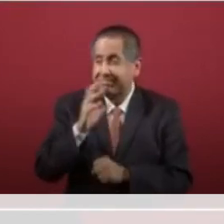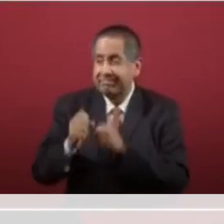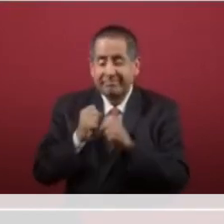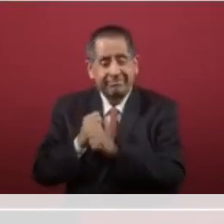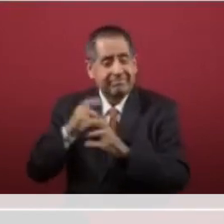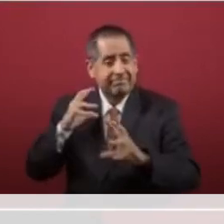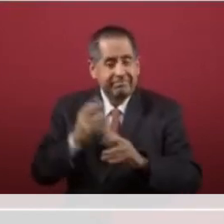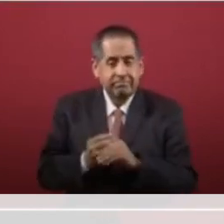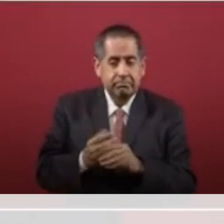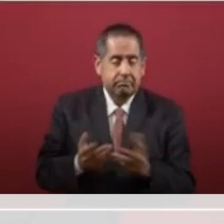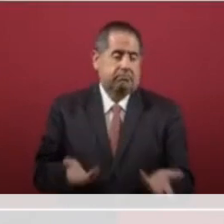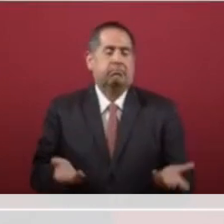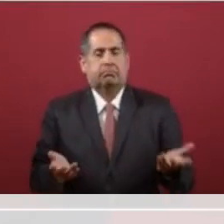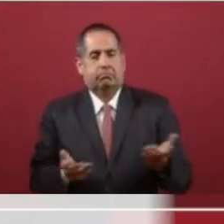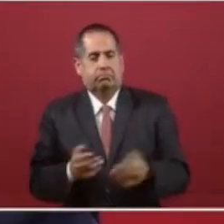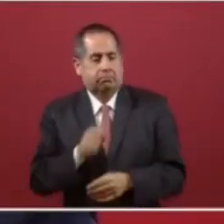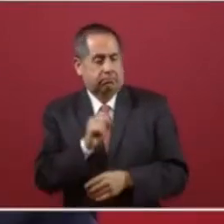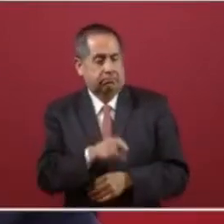y aquí